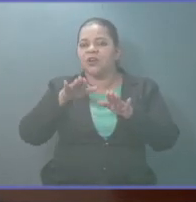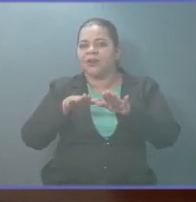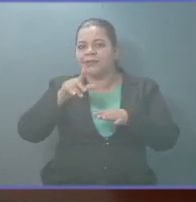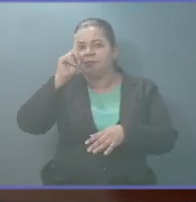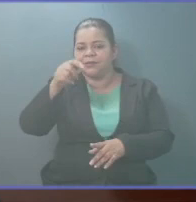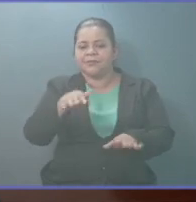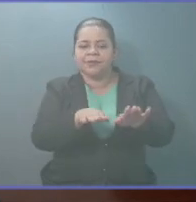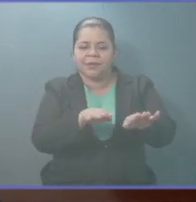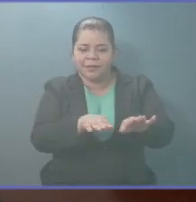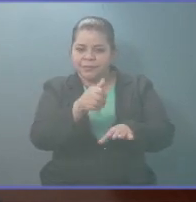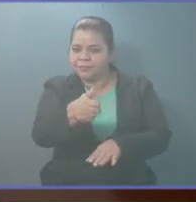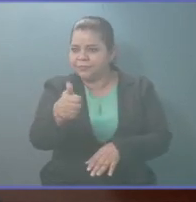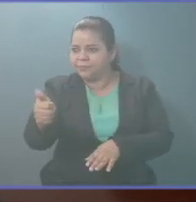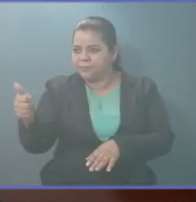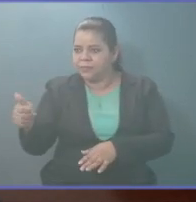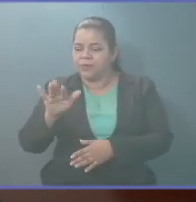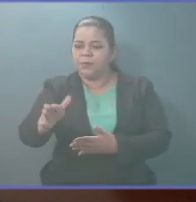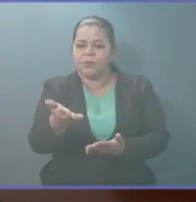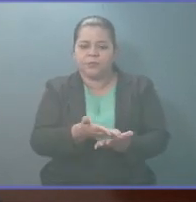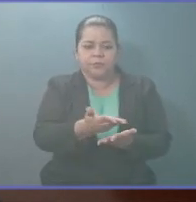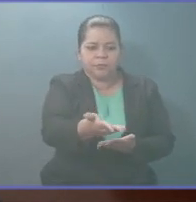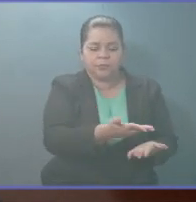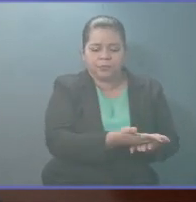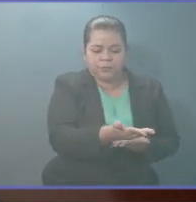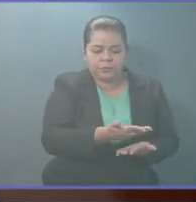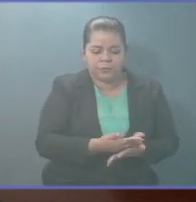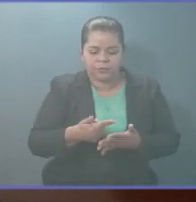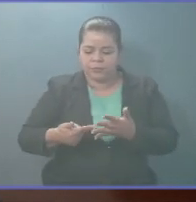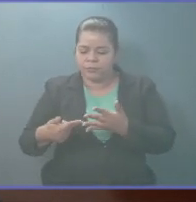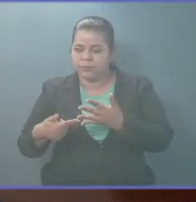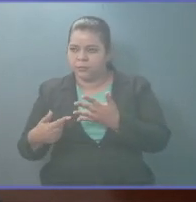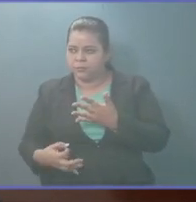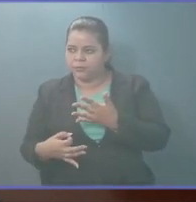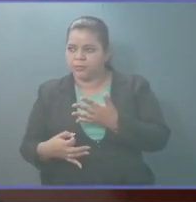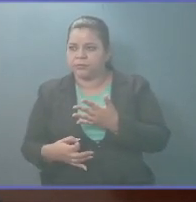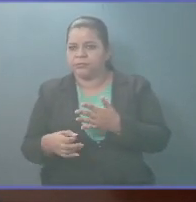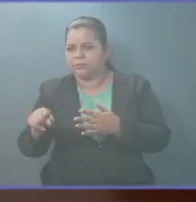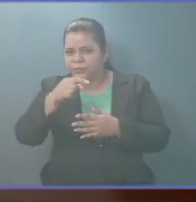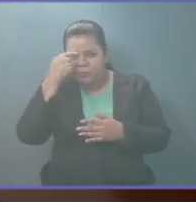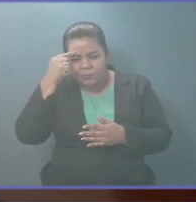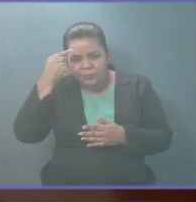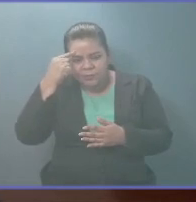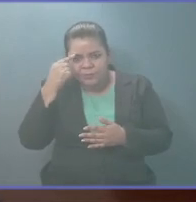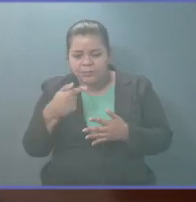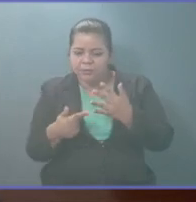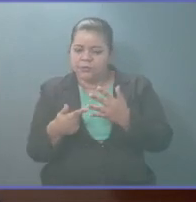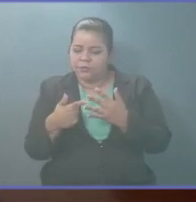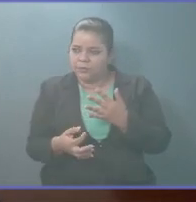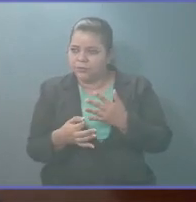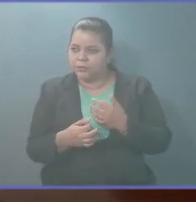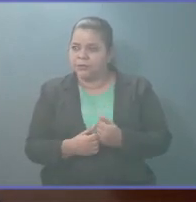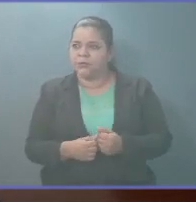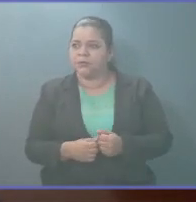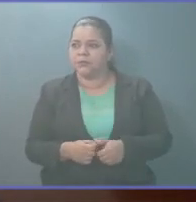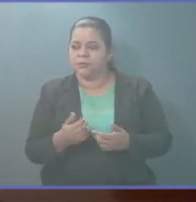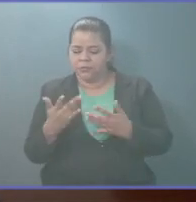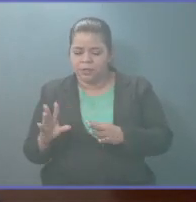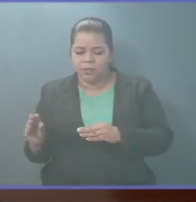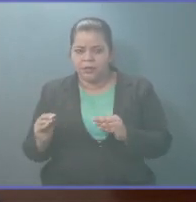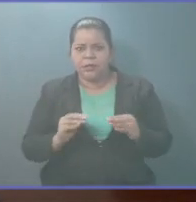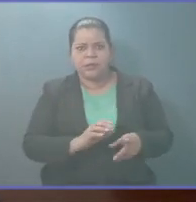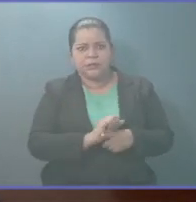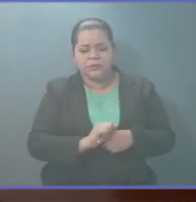el tono que mantiene siempre la Comisión de la Familia. Existen otras comisiones donde se ven libradas auténticas